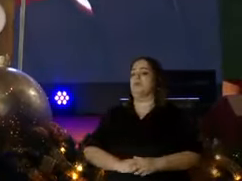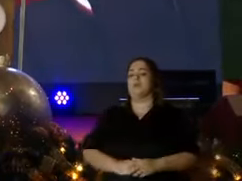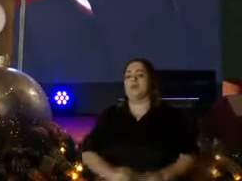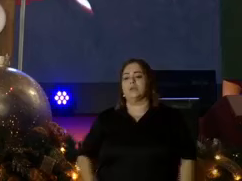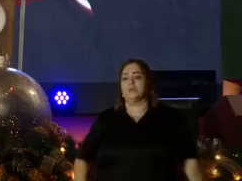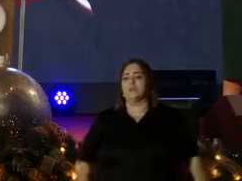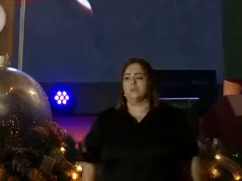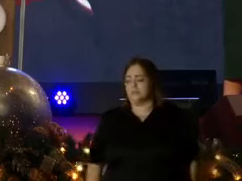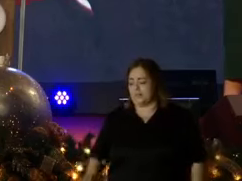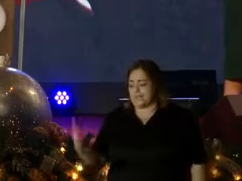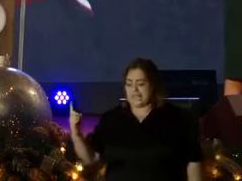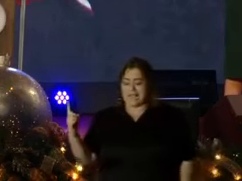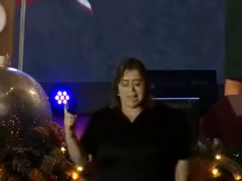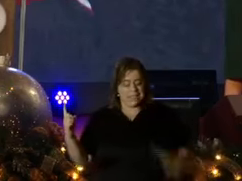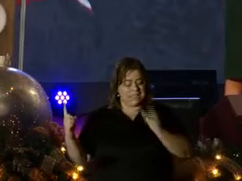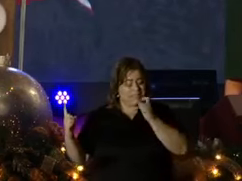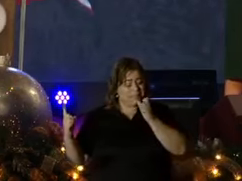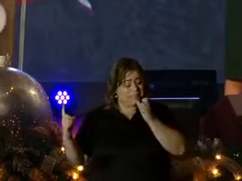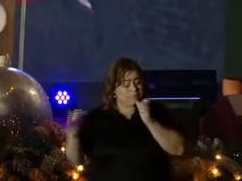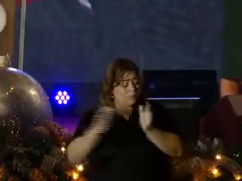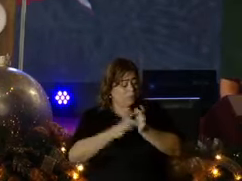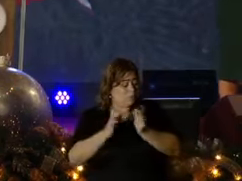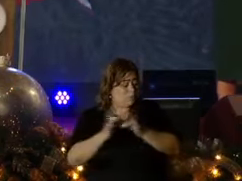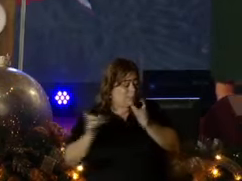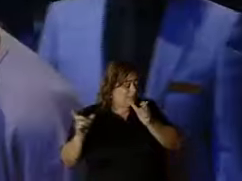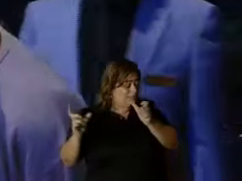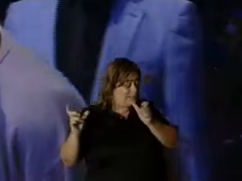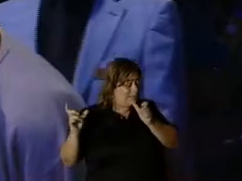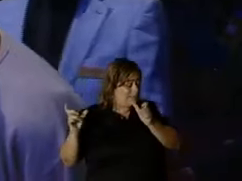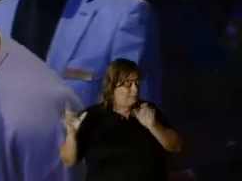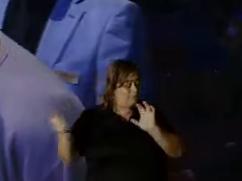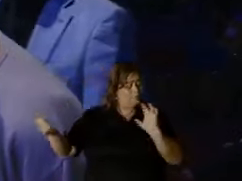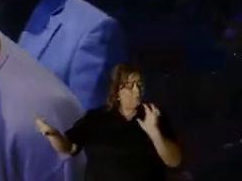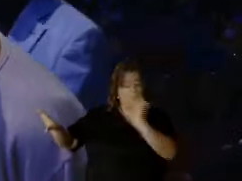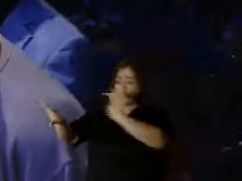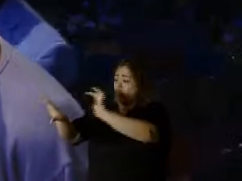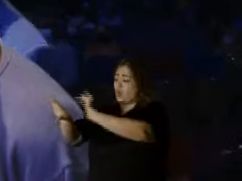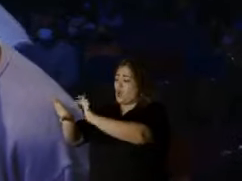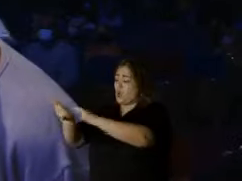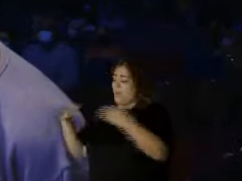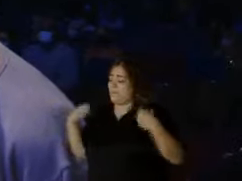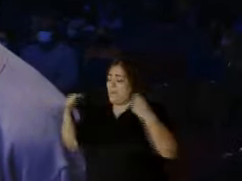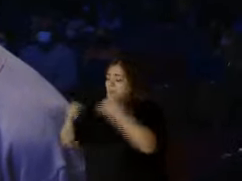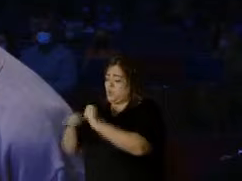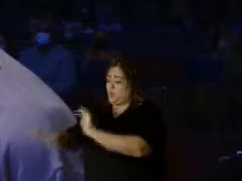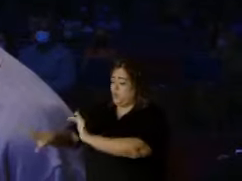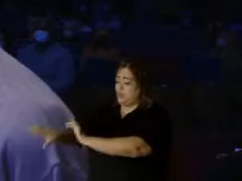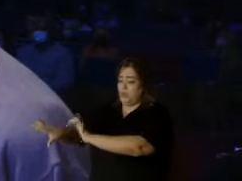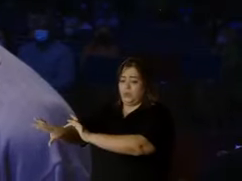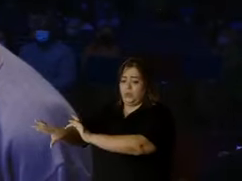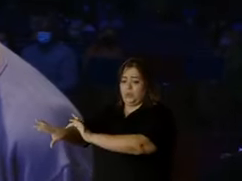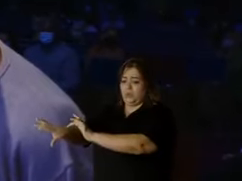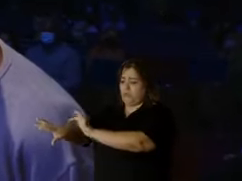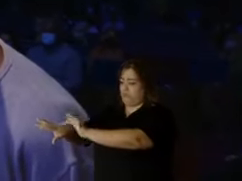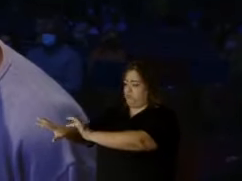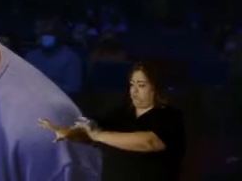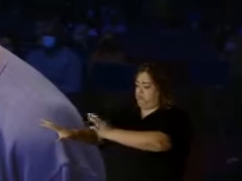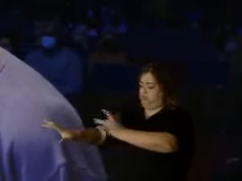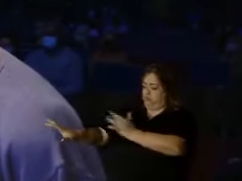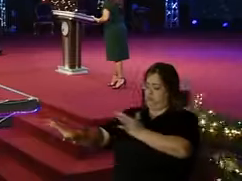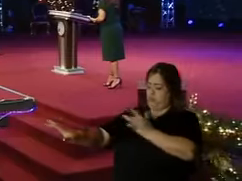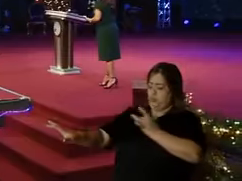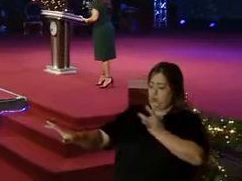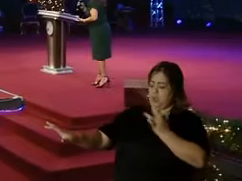ha tocado. Decía Jesús, ¿quién está tocando al maestro en esta hora? ¿Quién ha sido tocado mi